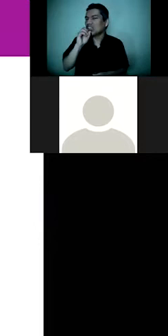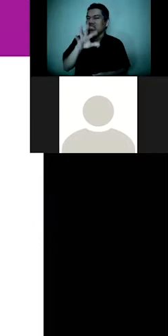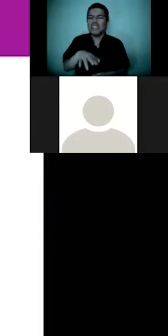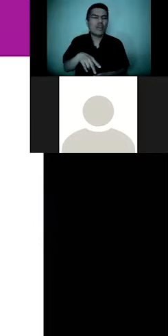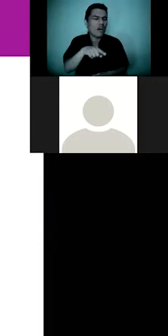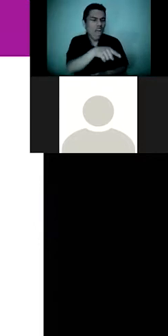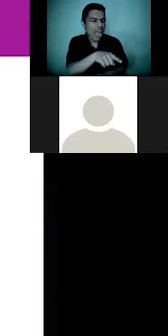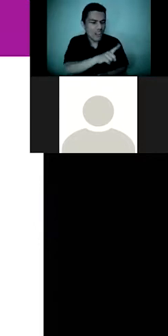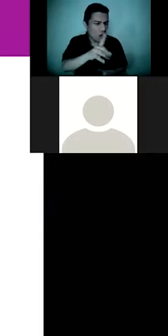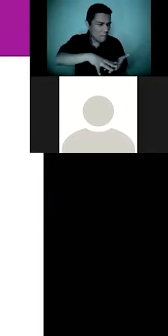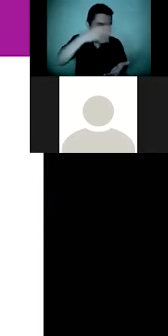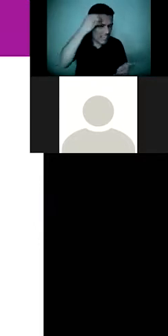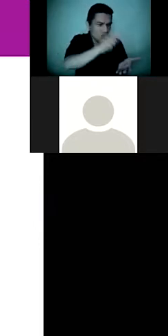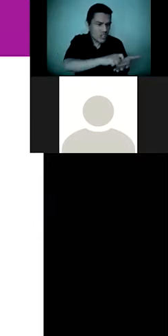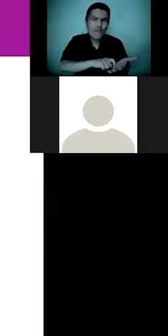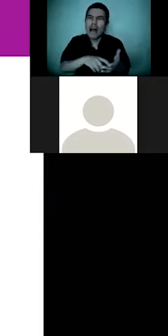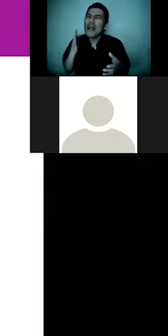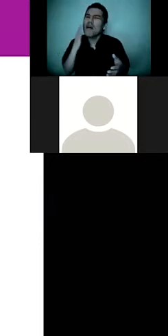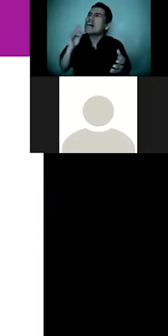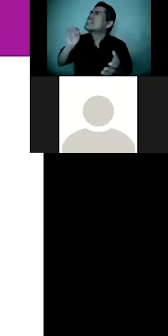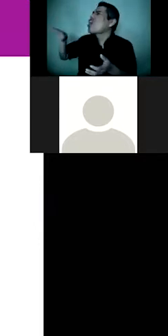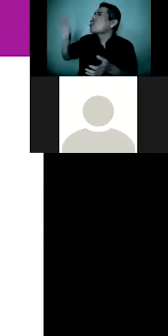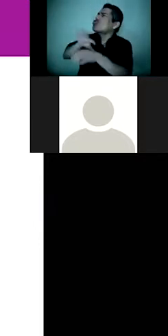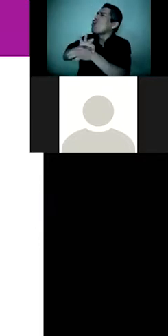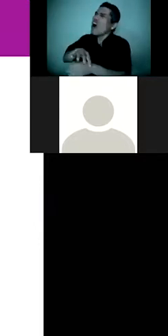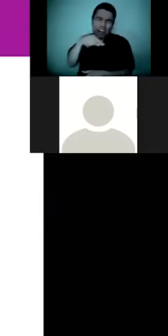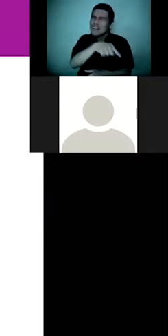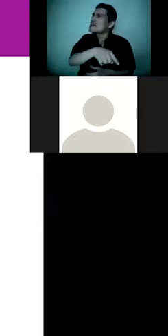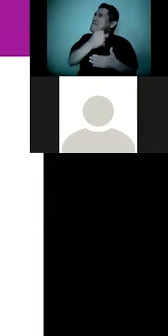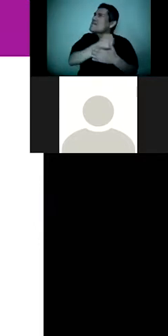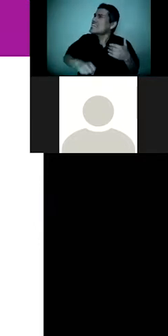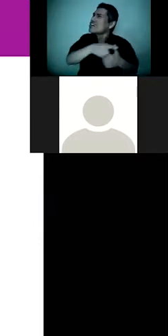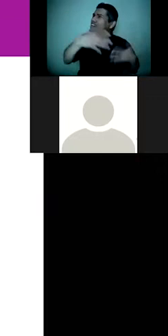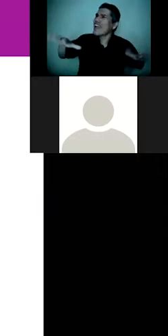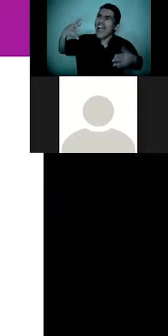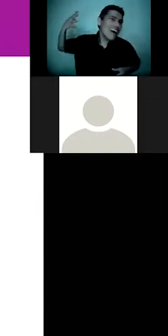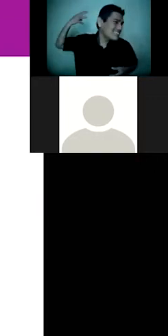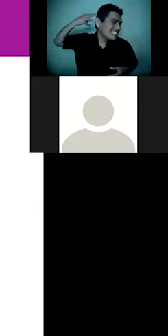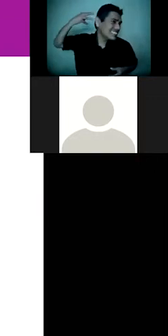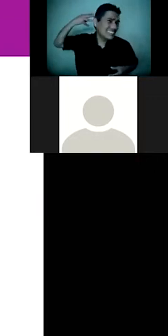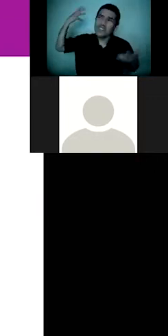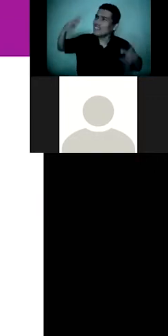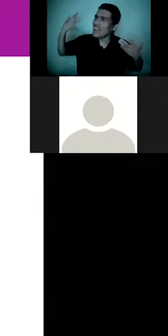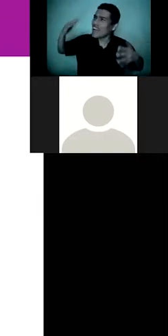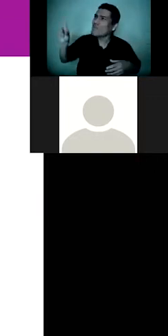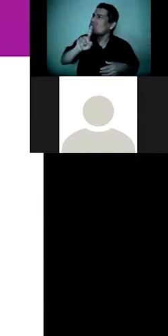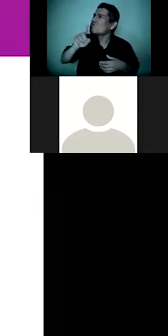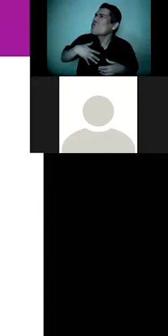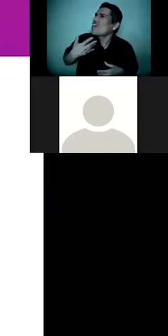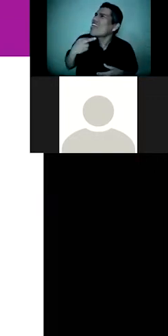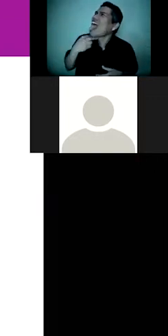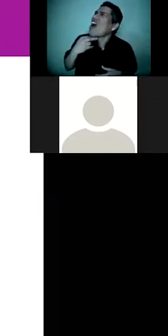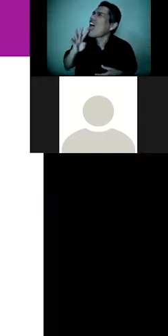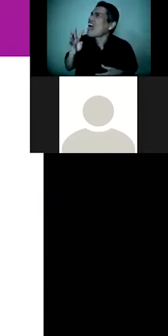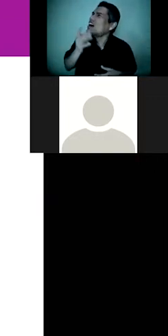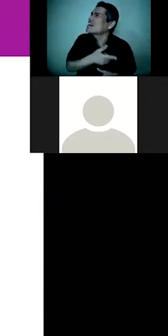igual. El doctor dice, a ver, tú no aprendes a escribir al mamá, a ver, ya, mi hijo ya le quiere el implante, le